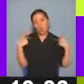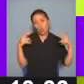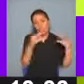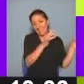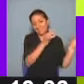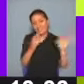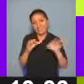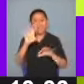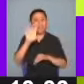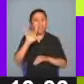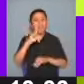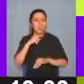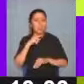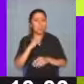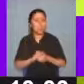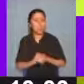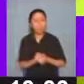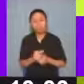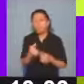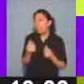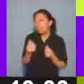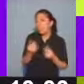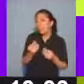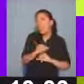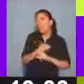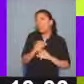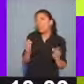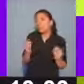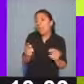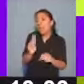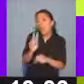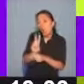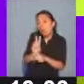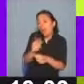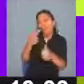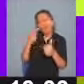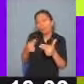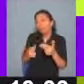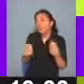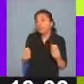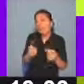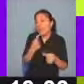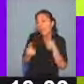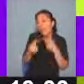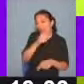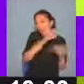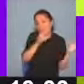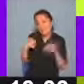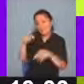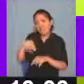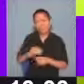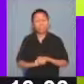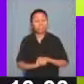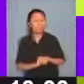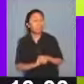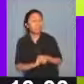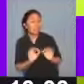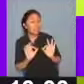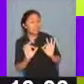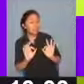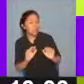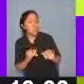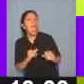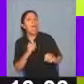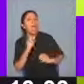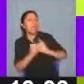efectivamente Cuáles son las recomendaciones que ustedes les brindan a los a los turistas Generalmente que vienen aquí a a preguntarle en la c de turismo y bueno